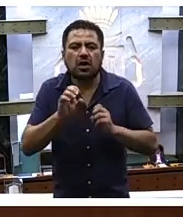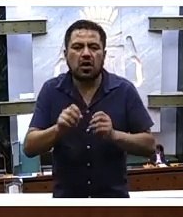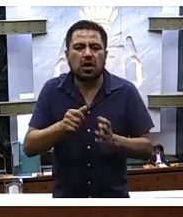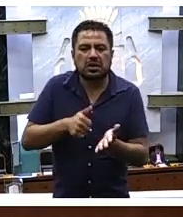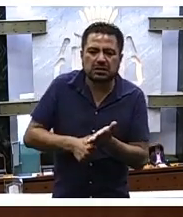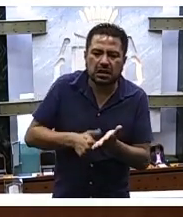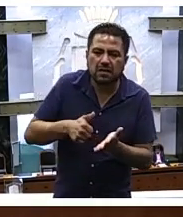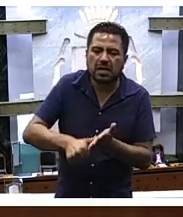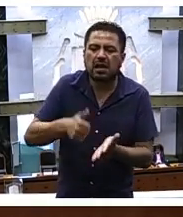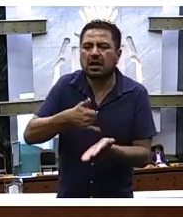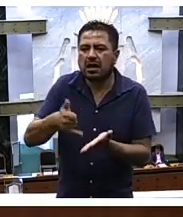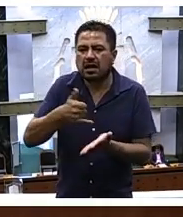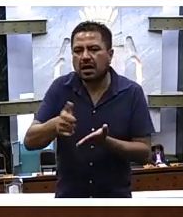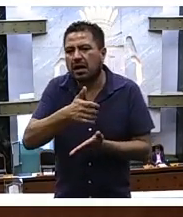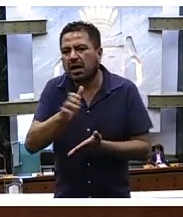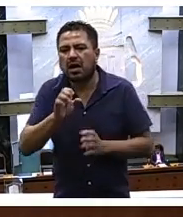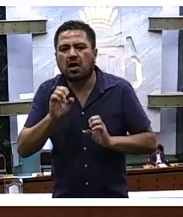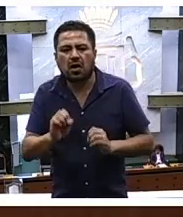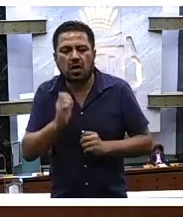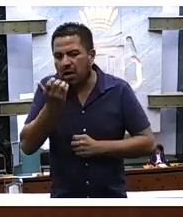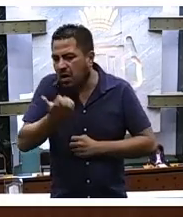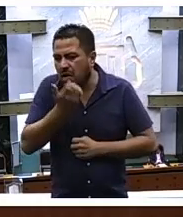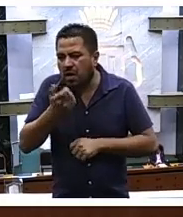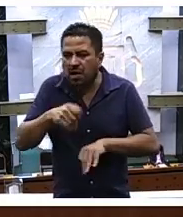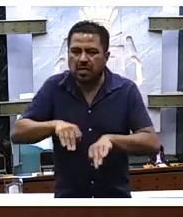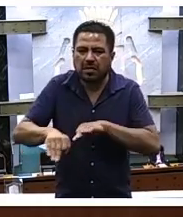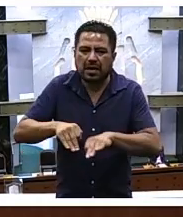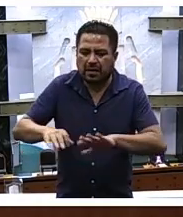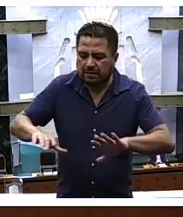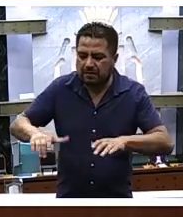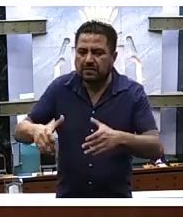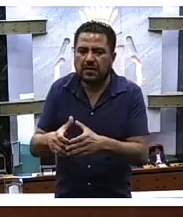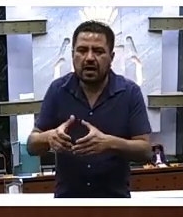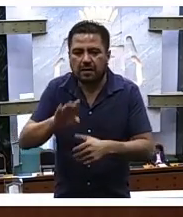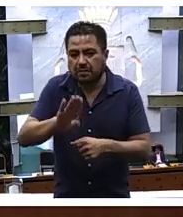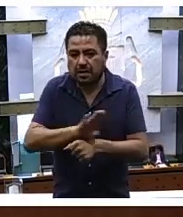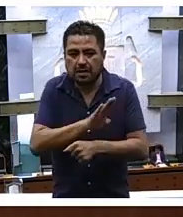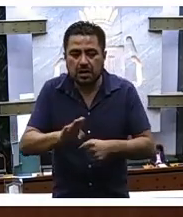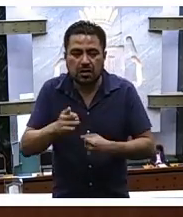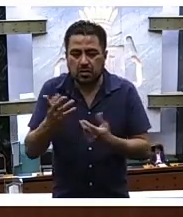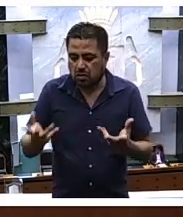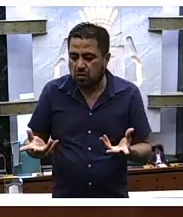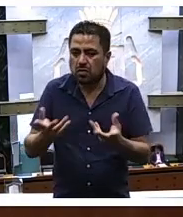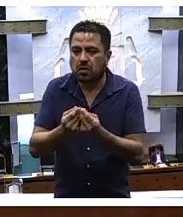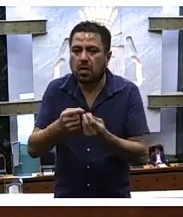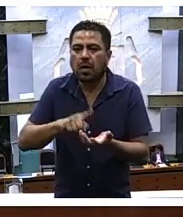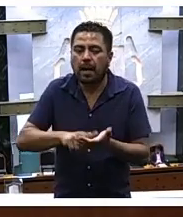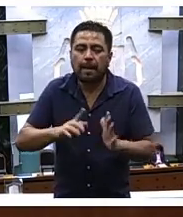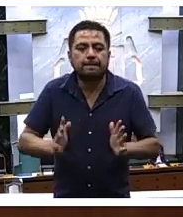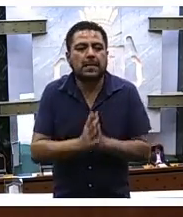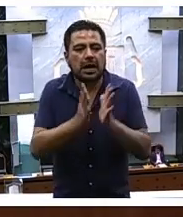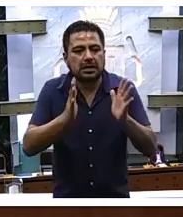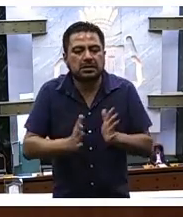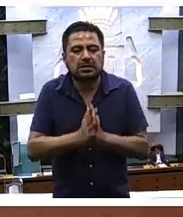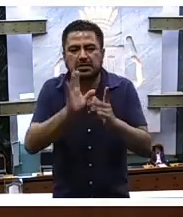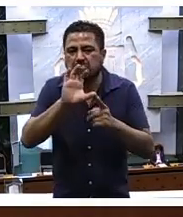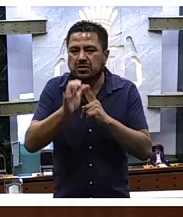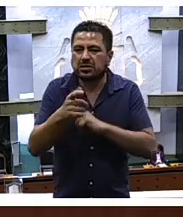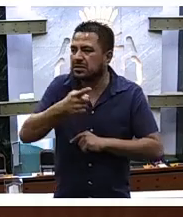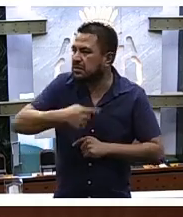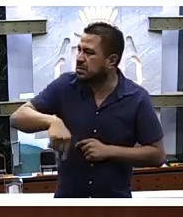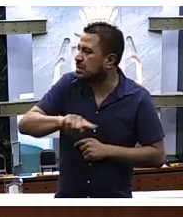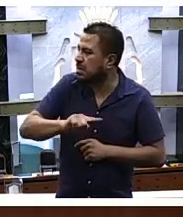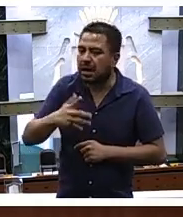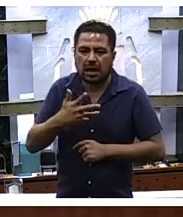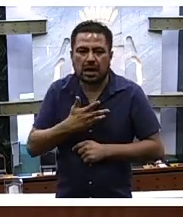civiles, agrarios o tradicionales, trabajo colectivo en beneficio de la comunidad o participar en diversos comités y comisiones que existen